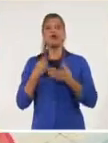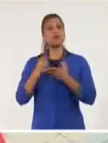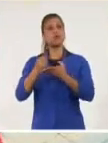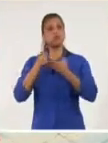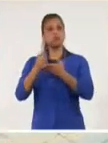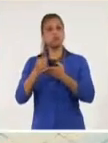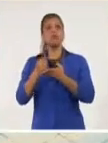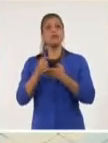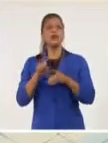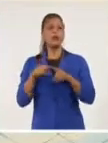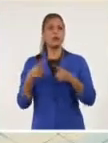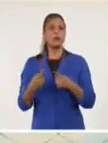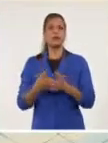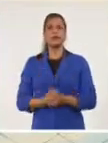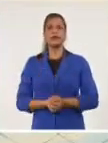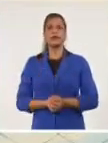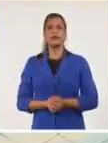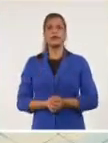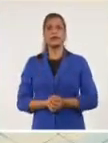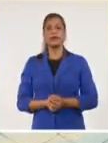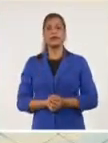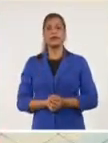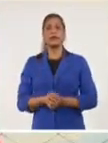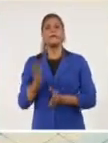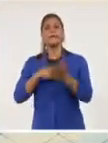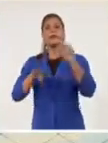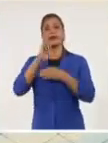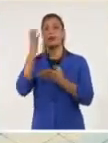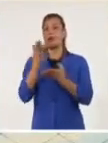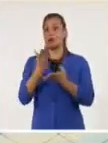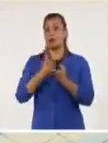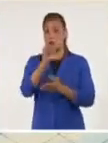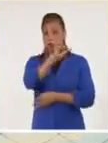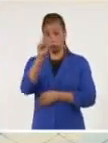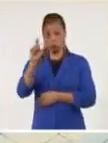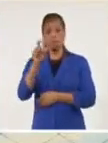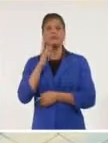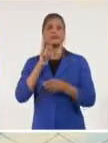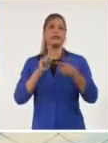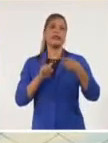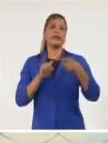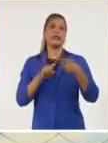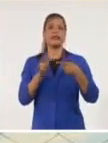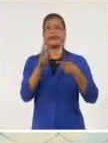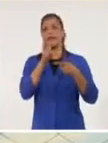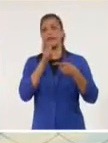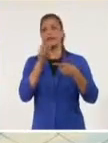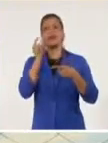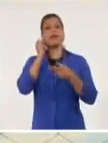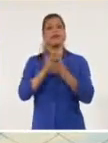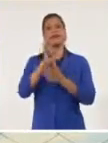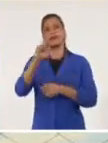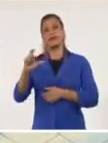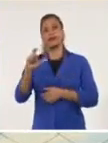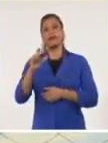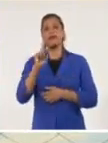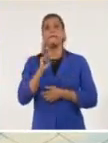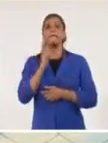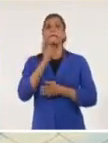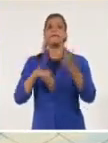está precisamente admin en el cdr federación mensaje